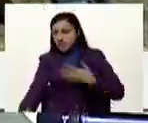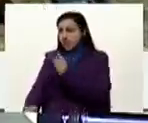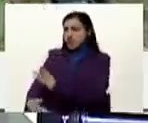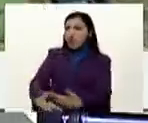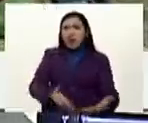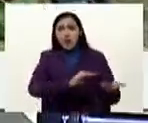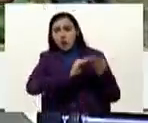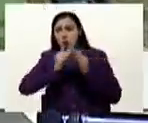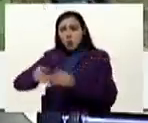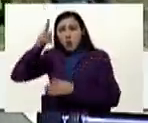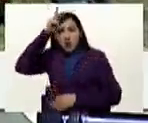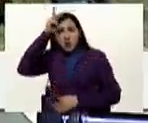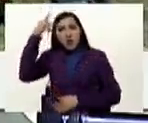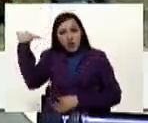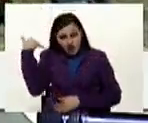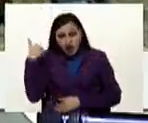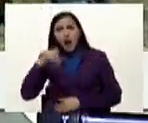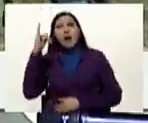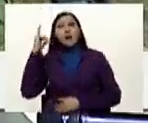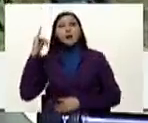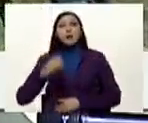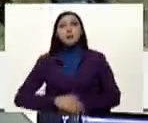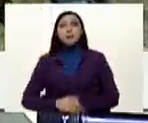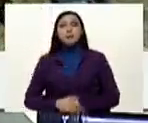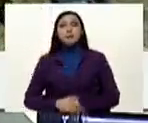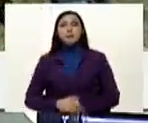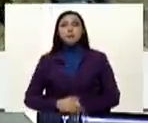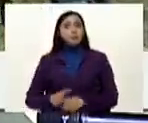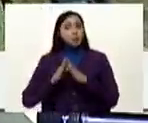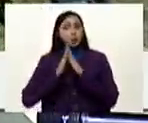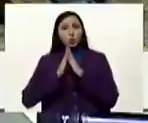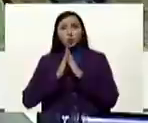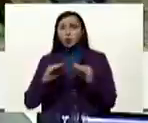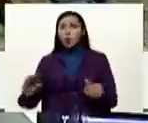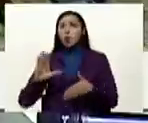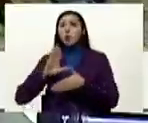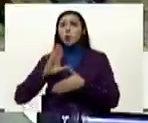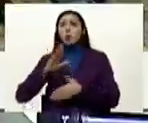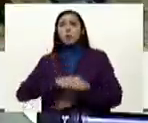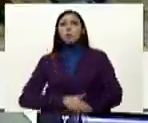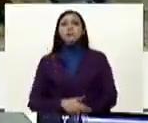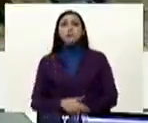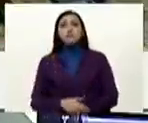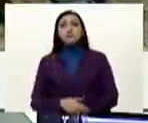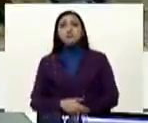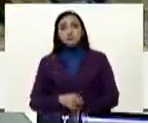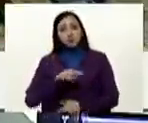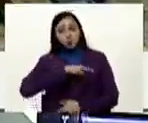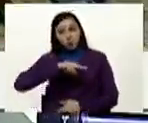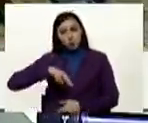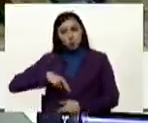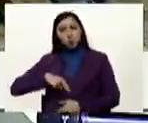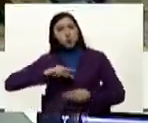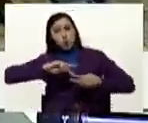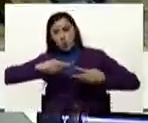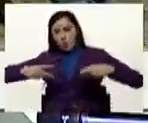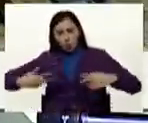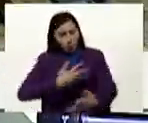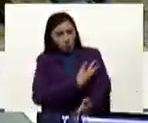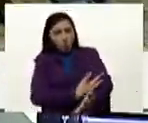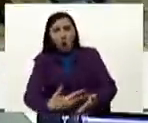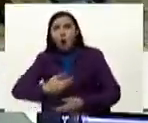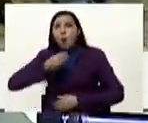aquí, sangre india corre por todo el continente. Está en nuestro ADN la sangre